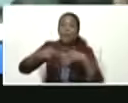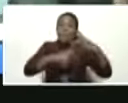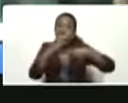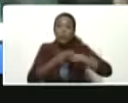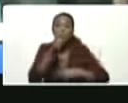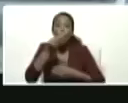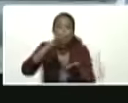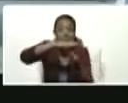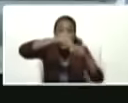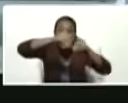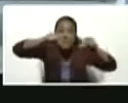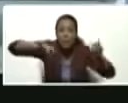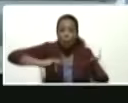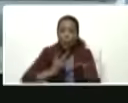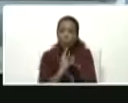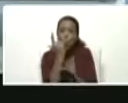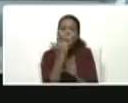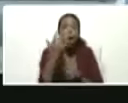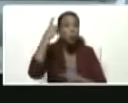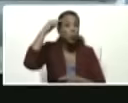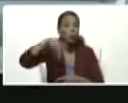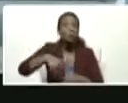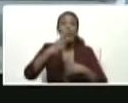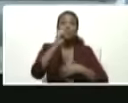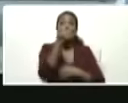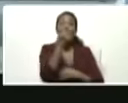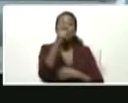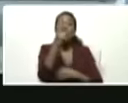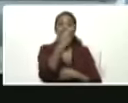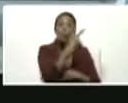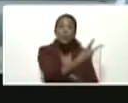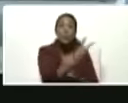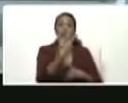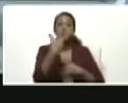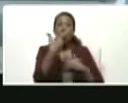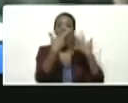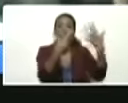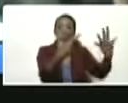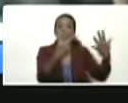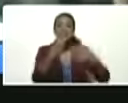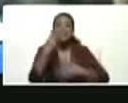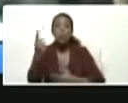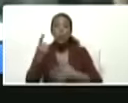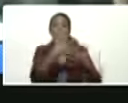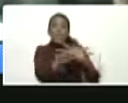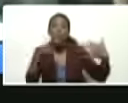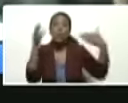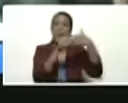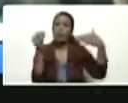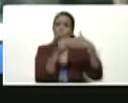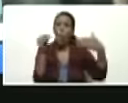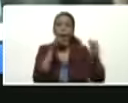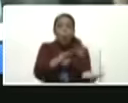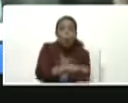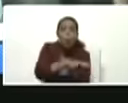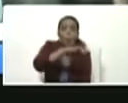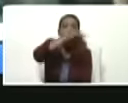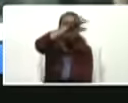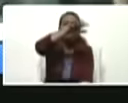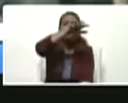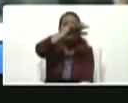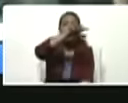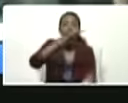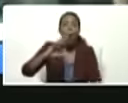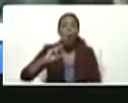en tierra venezolana, hoy hemos llegado a 281 millones de dólares moviéndose en la bolsa agrícola